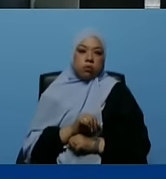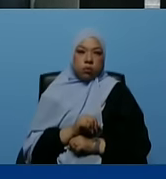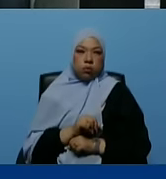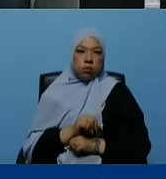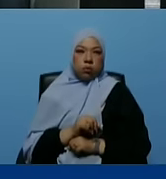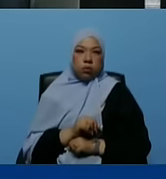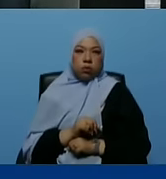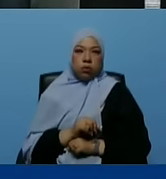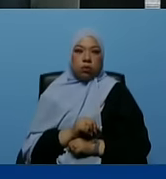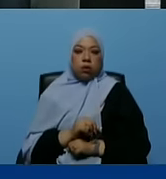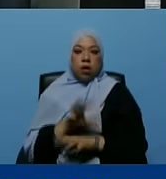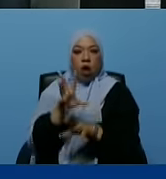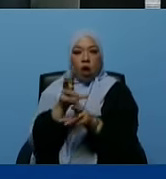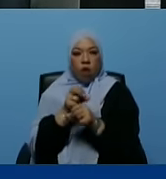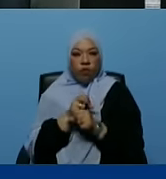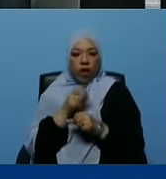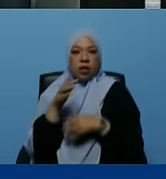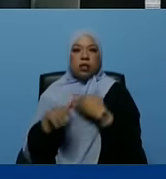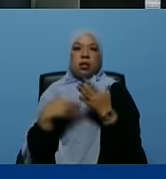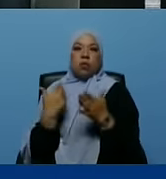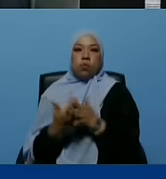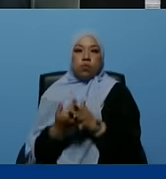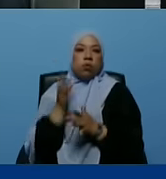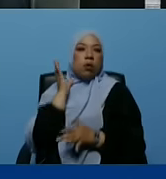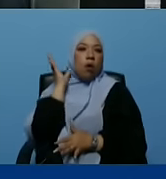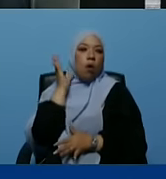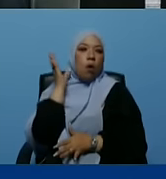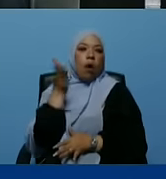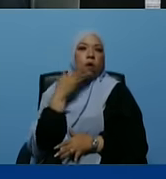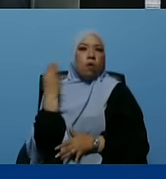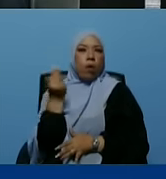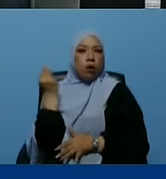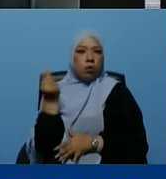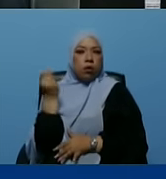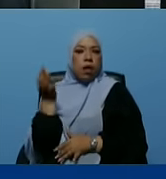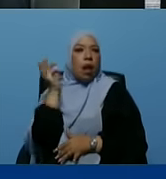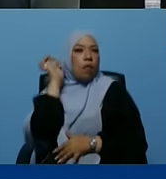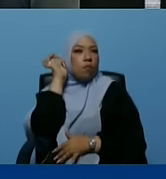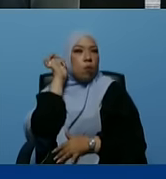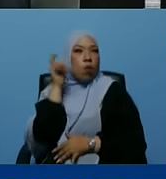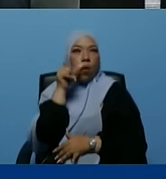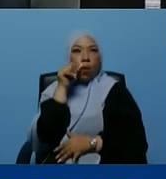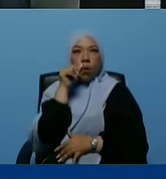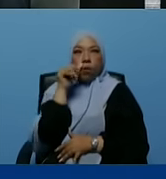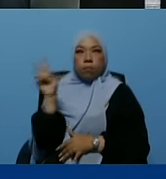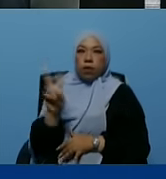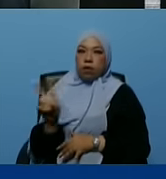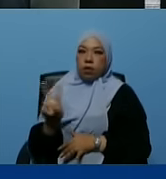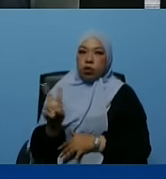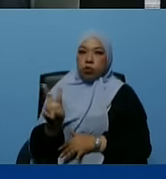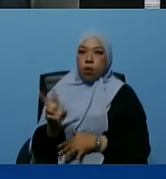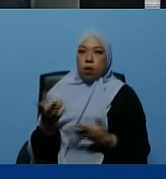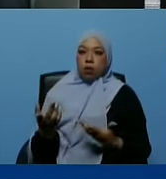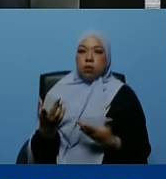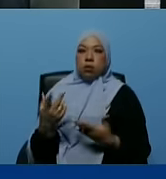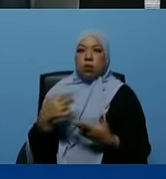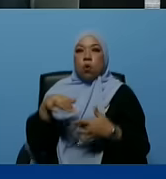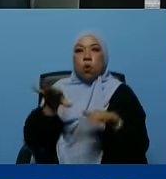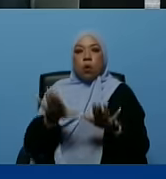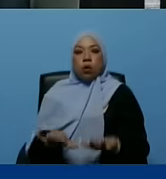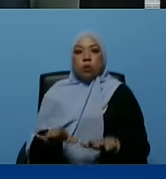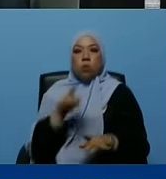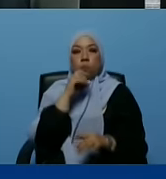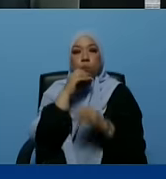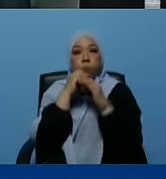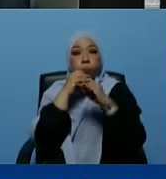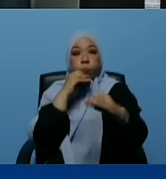Y confío en la conciencia de la juventud, de la mujer y del hombre venezolano. Y no nos dejemos callar